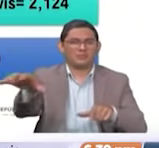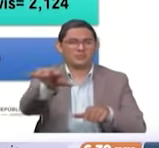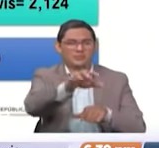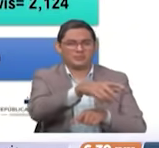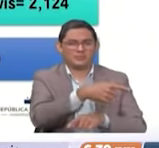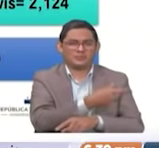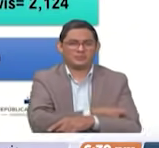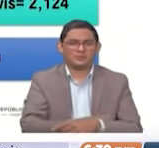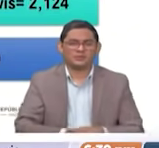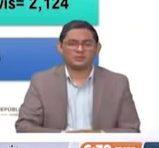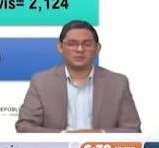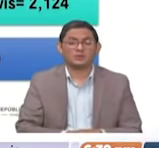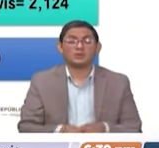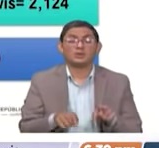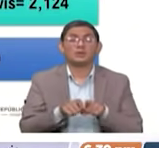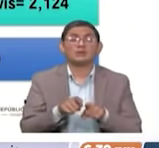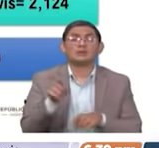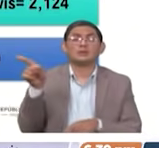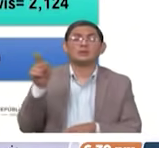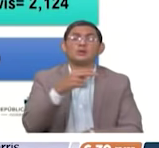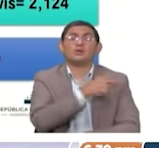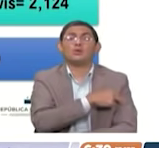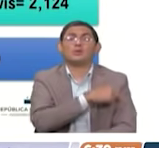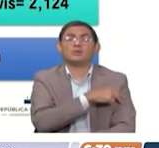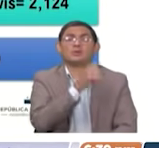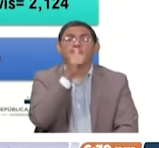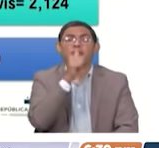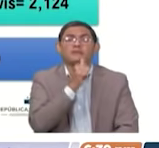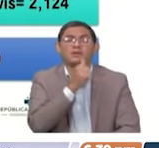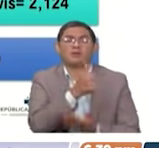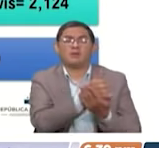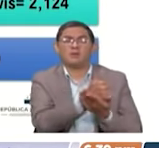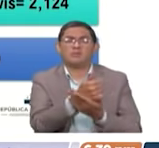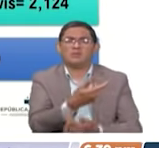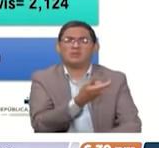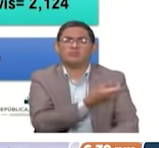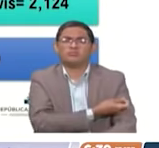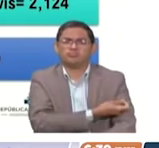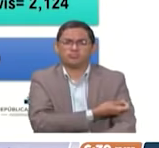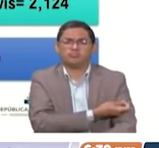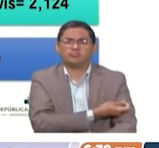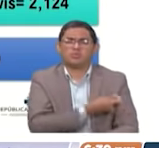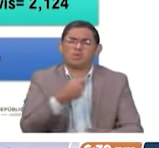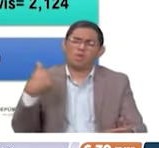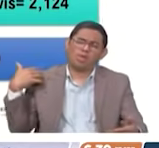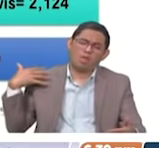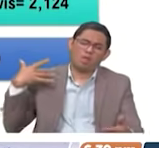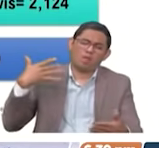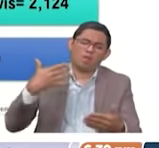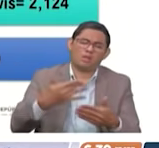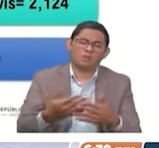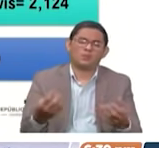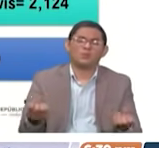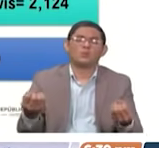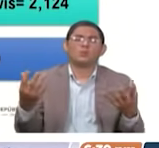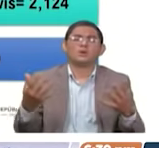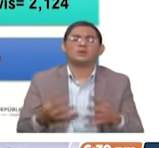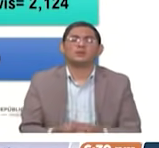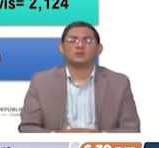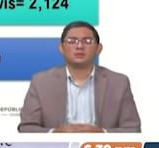el total de dosis aplicadas en los hospitales privados desde el 12 de agosto a la fecha asciende a